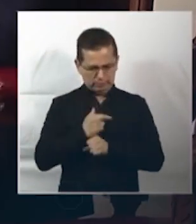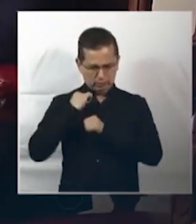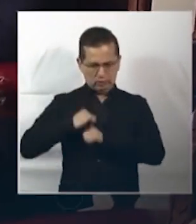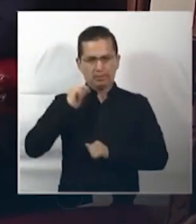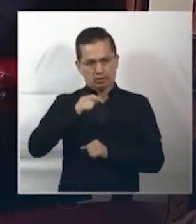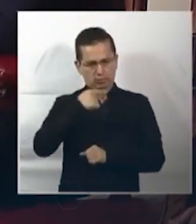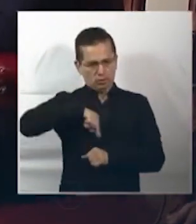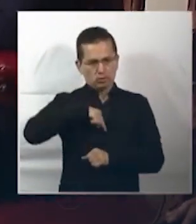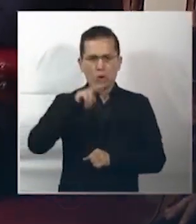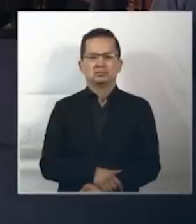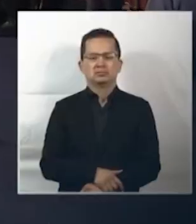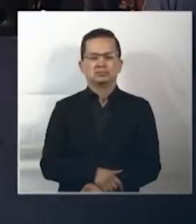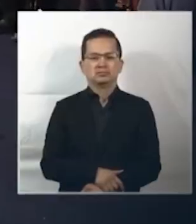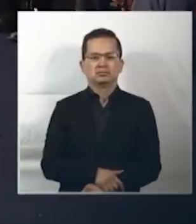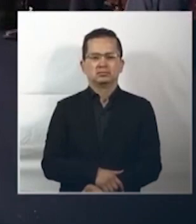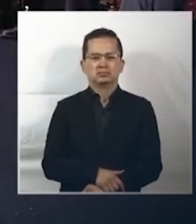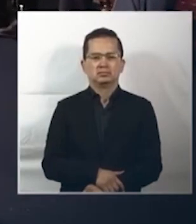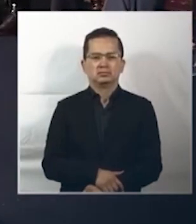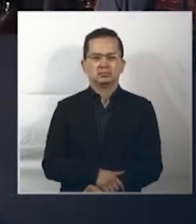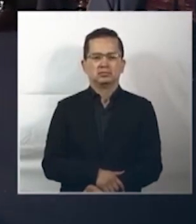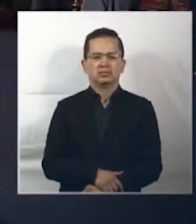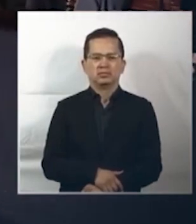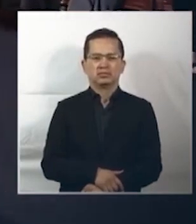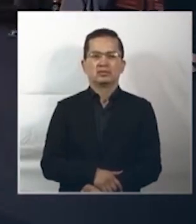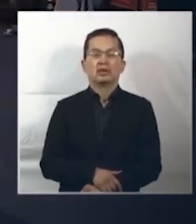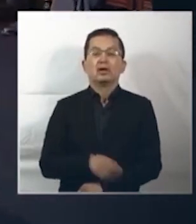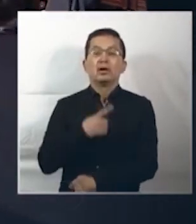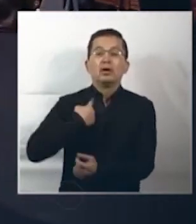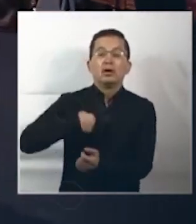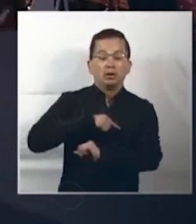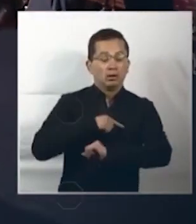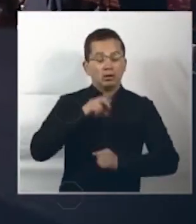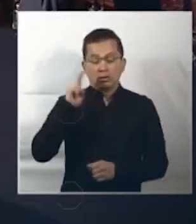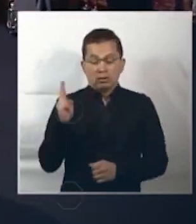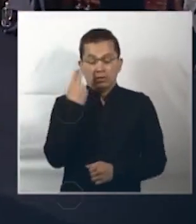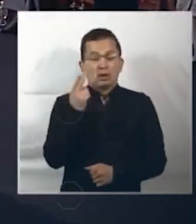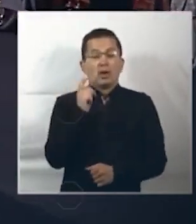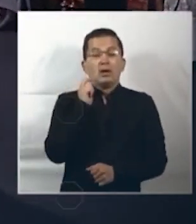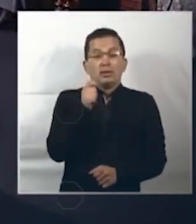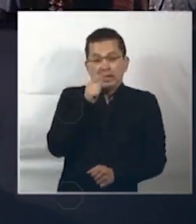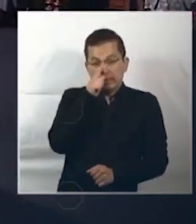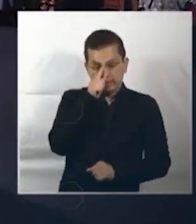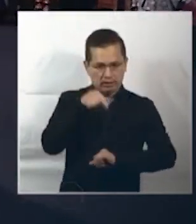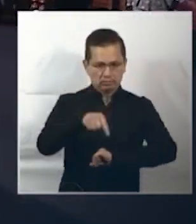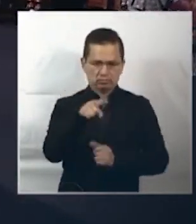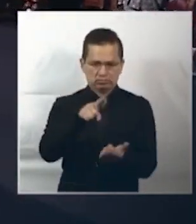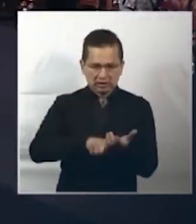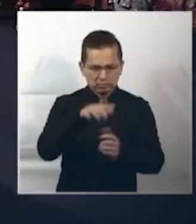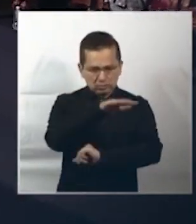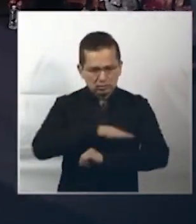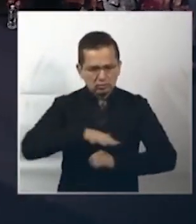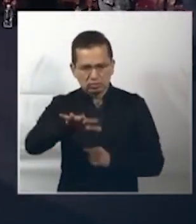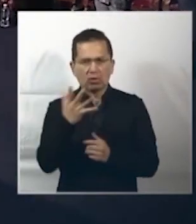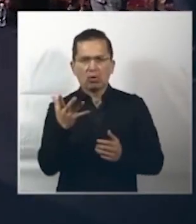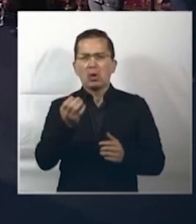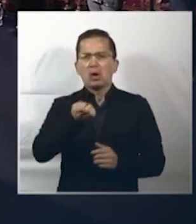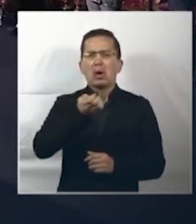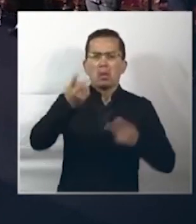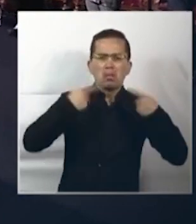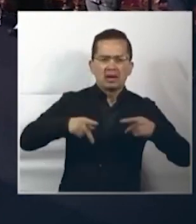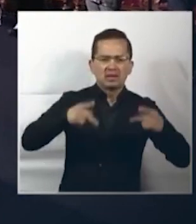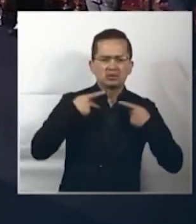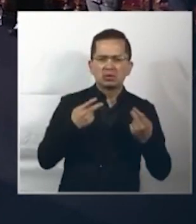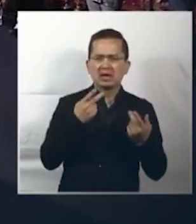al frente de la rectoría. Somos una casa de estudios en la que confluyen todas las clases sociales y todas las